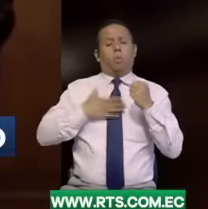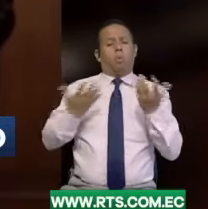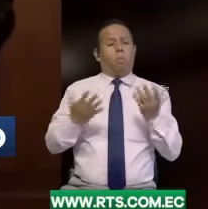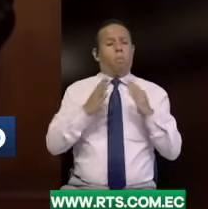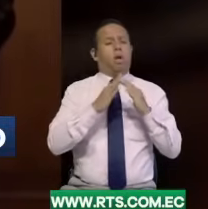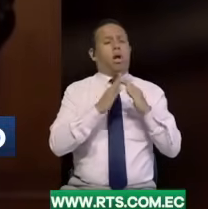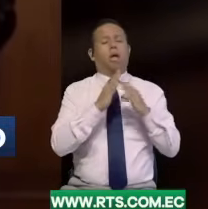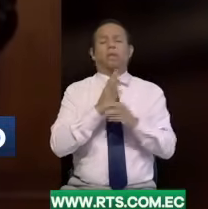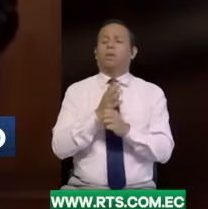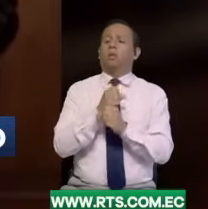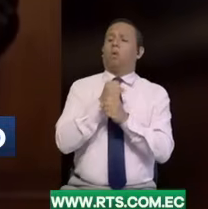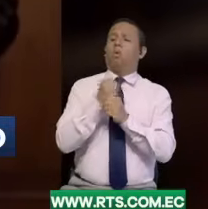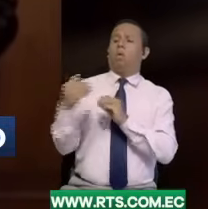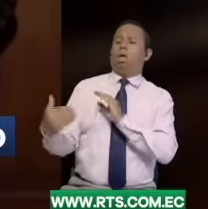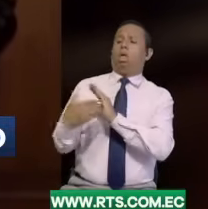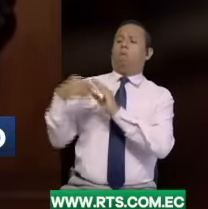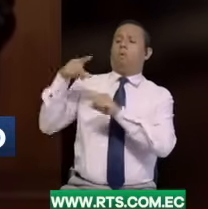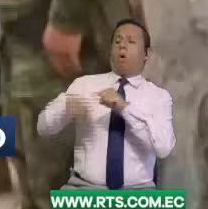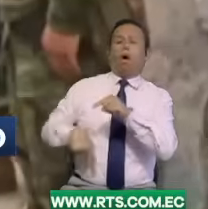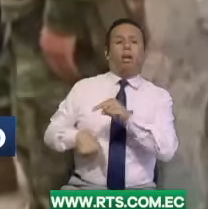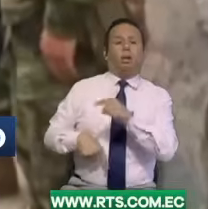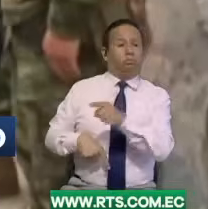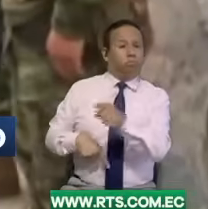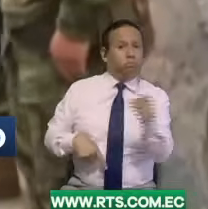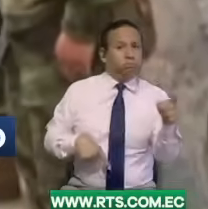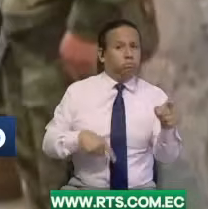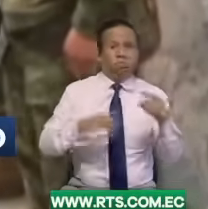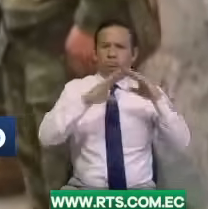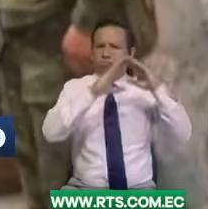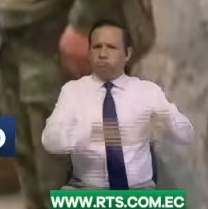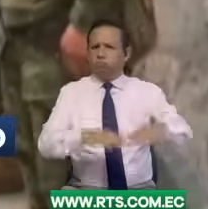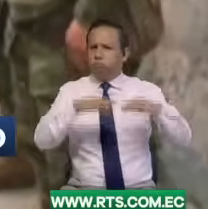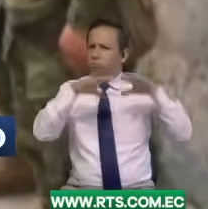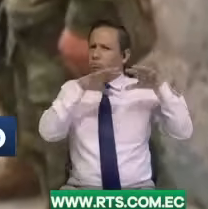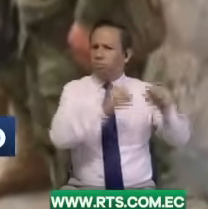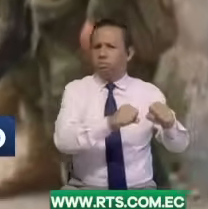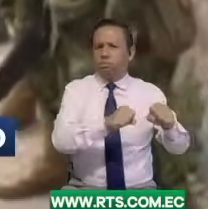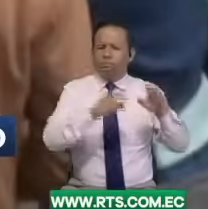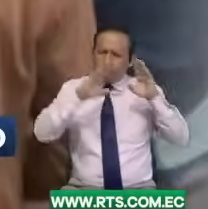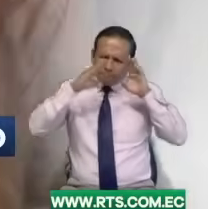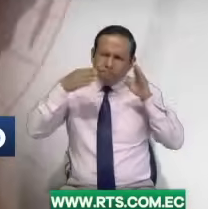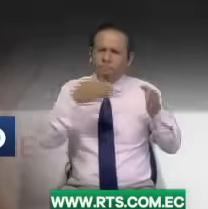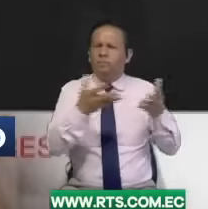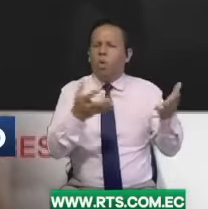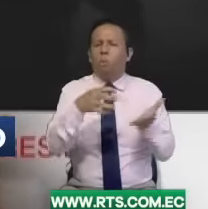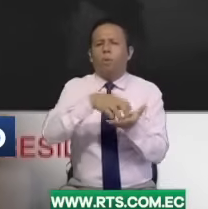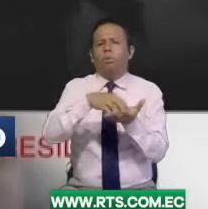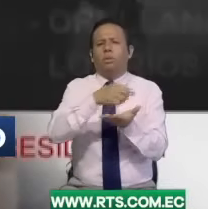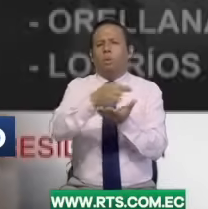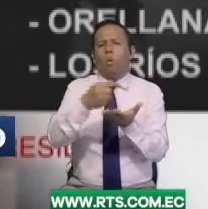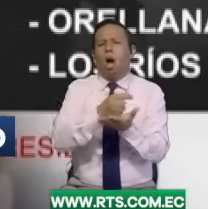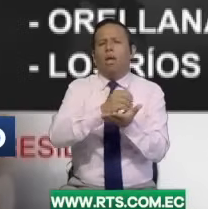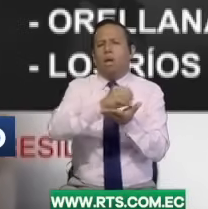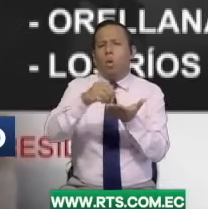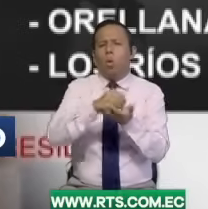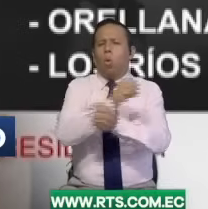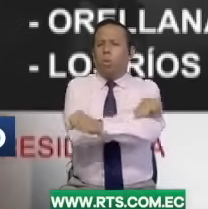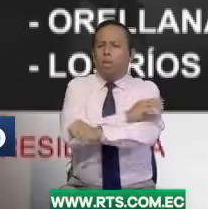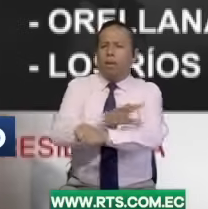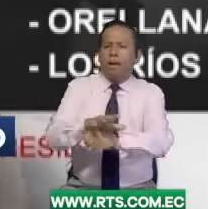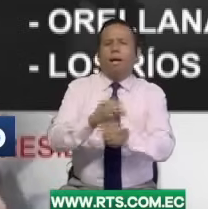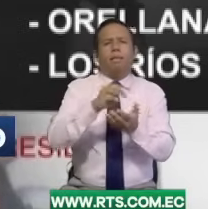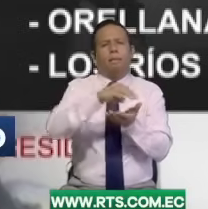domicilio, sepan que lo van a perder. Estado de excepción focalizado para las provincias de Guayas, El Oro, Santa Elena, Manabí,